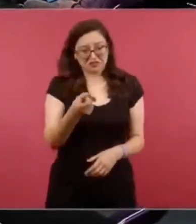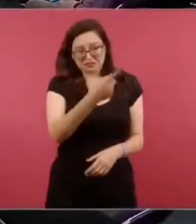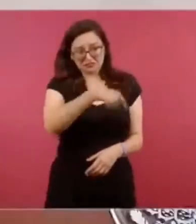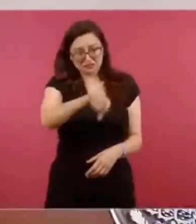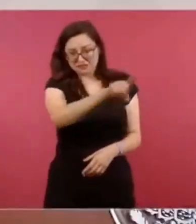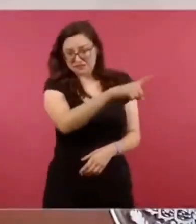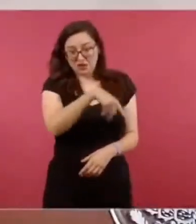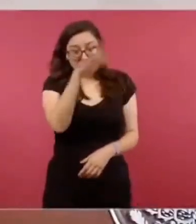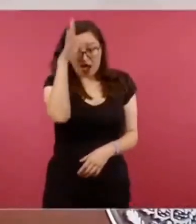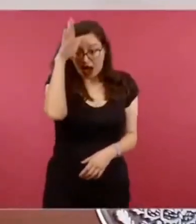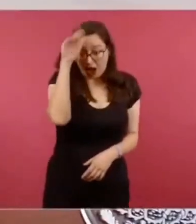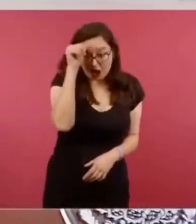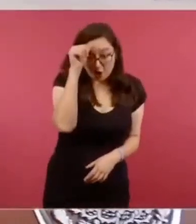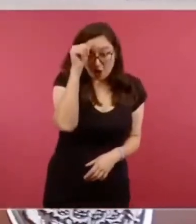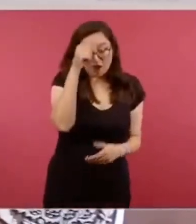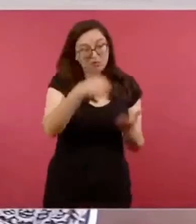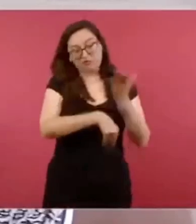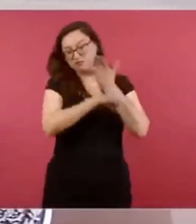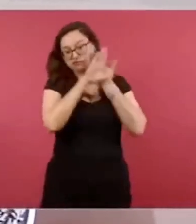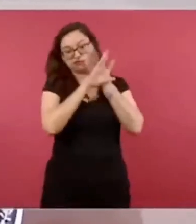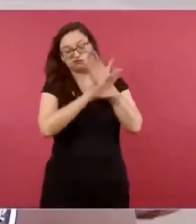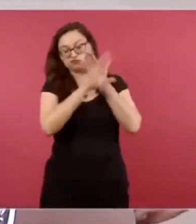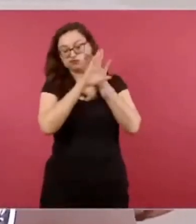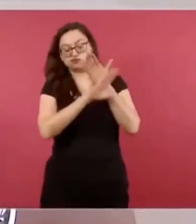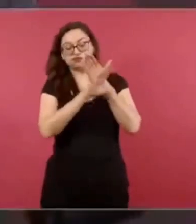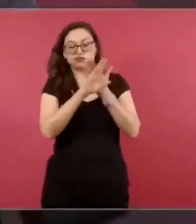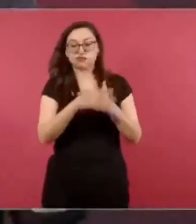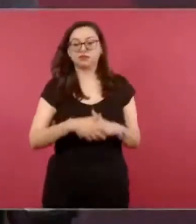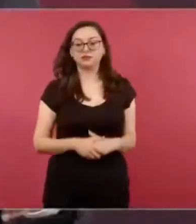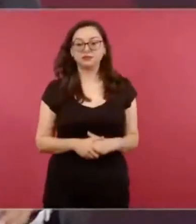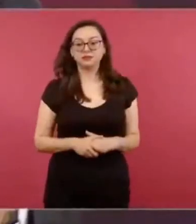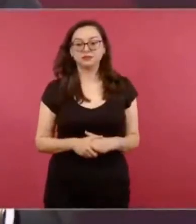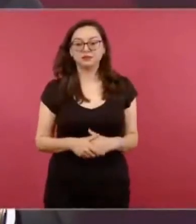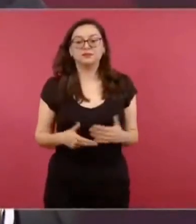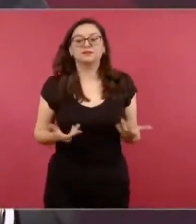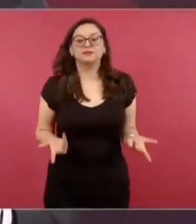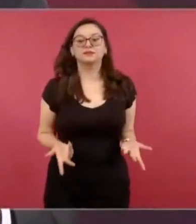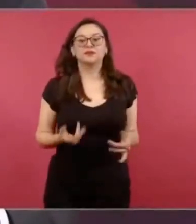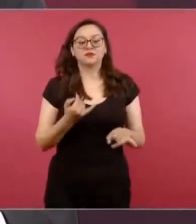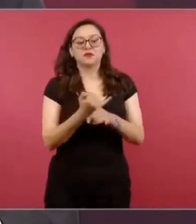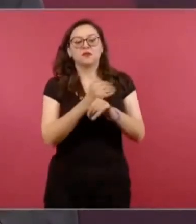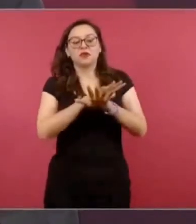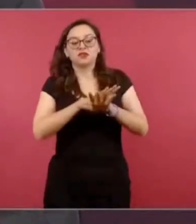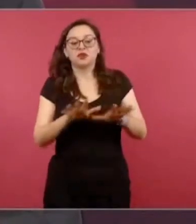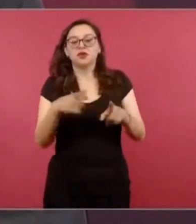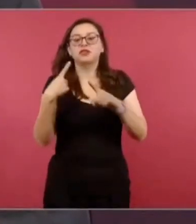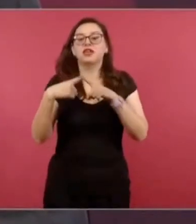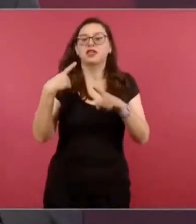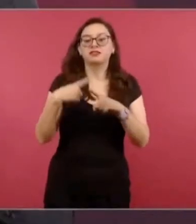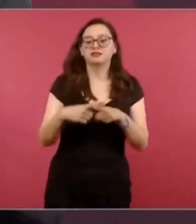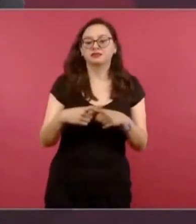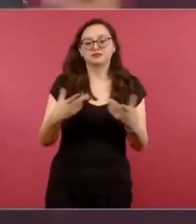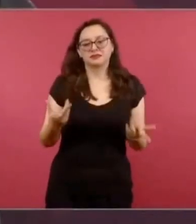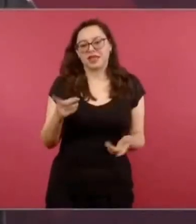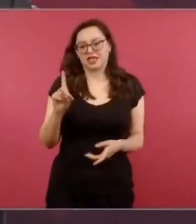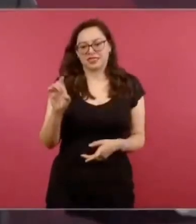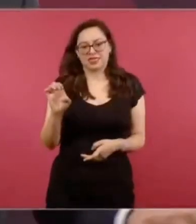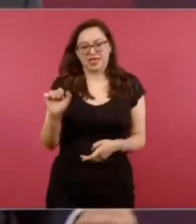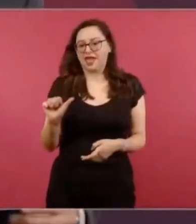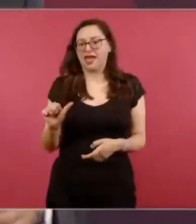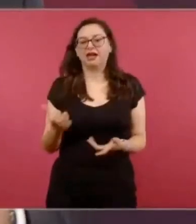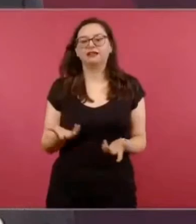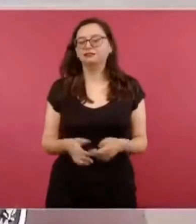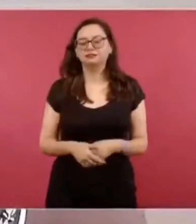Es la misma campaña. O sea, porque ¿de dónde sacan la información? De la DEA. Bueno, lo dicen.